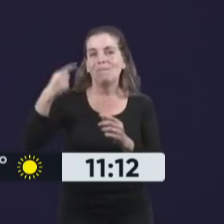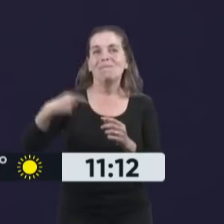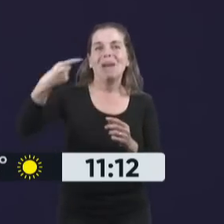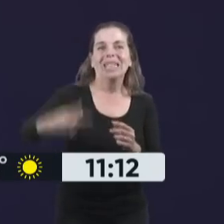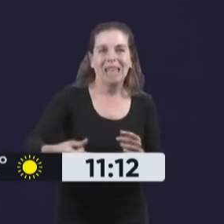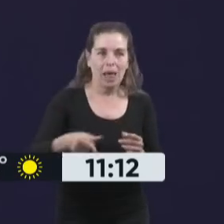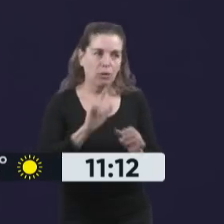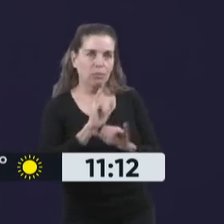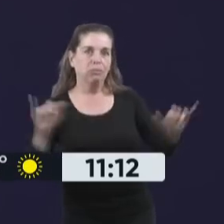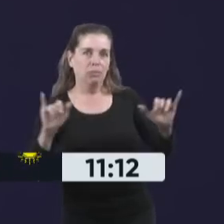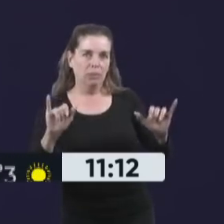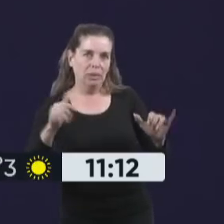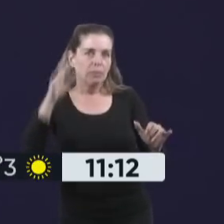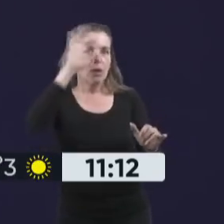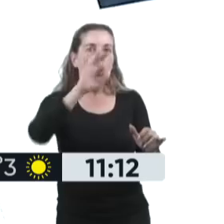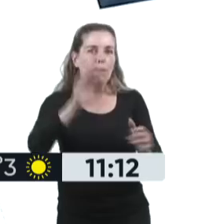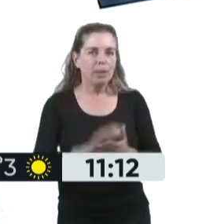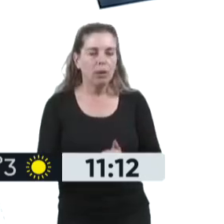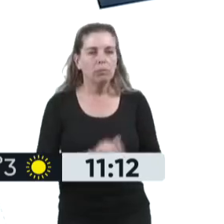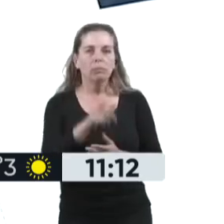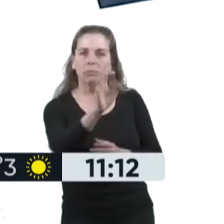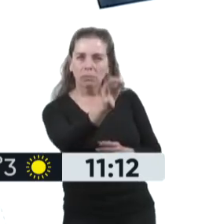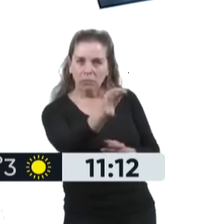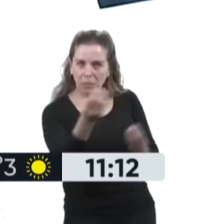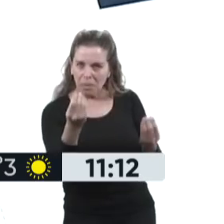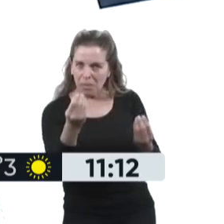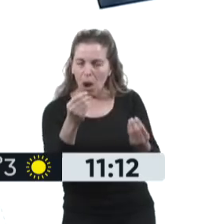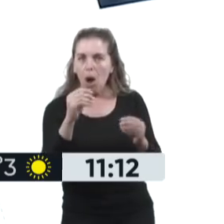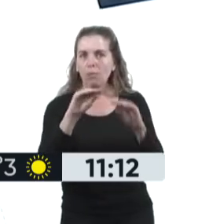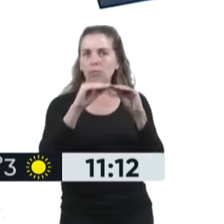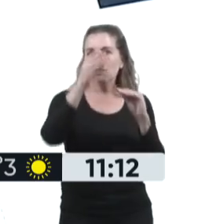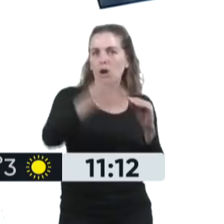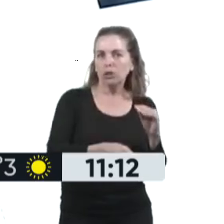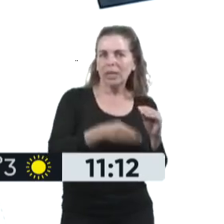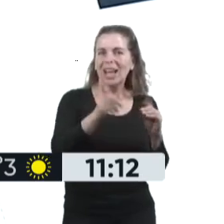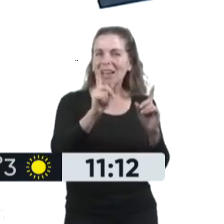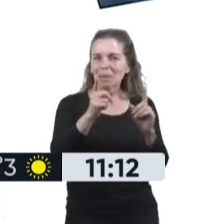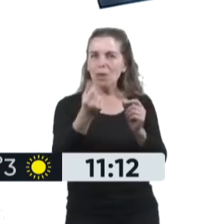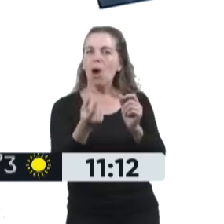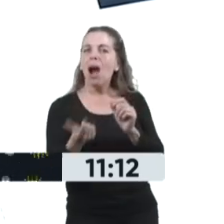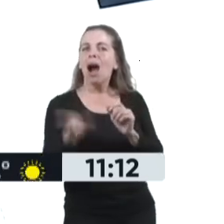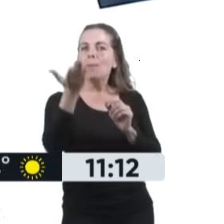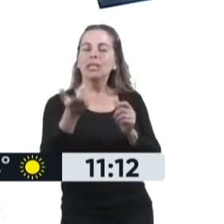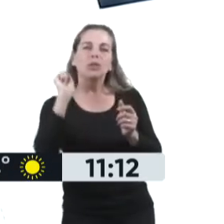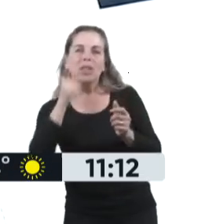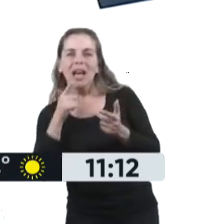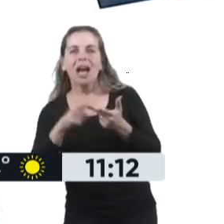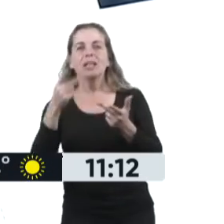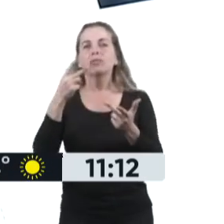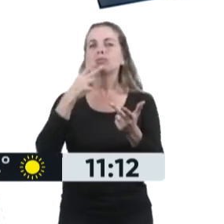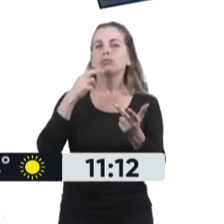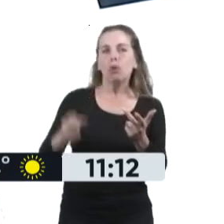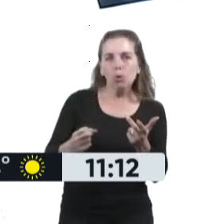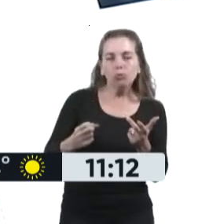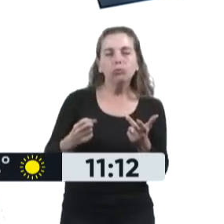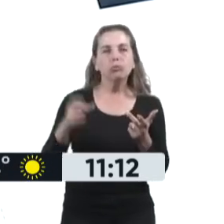daré alguna consideración. ¿Está reflejado en el índice del INDEC el aumento de tarifas a partir de la eliminación de subsidios y del aumento